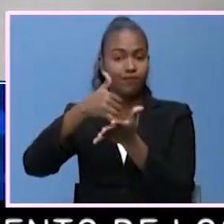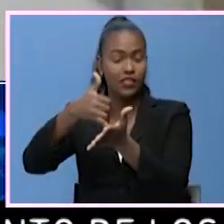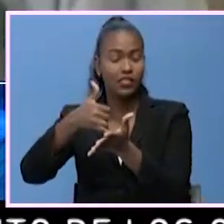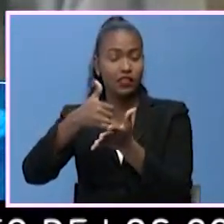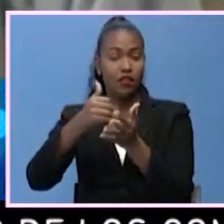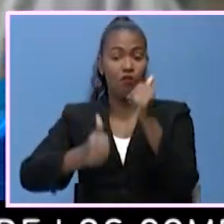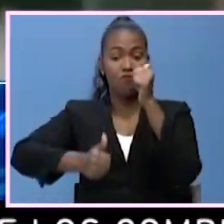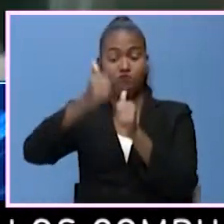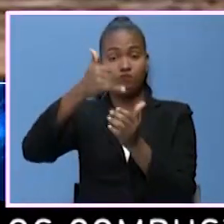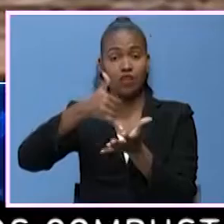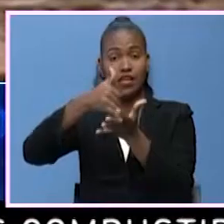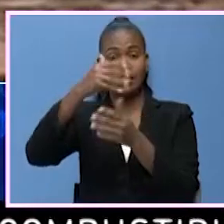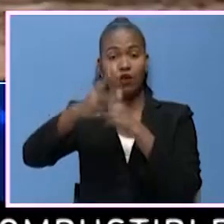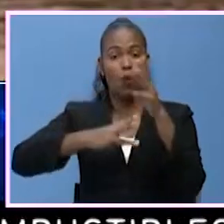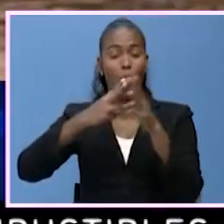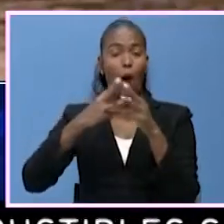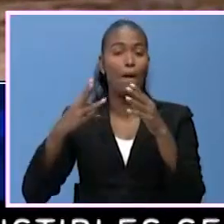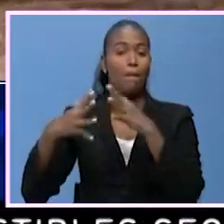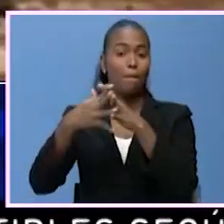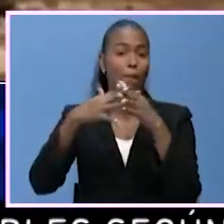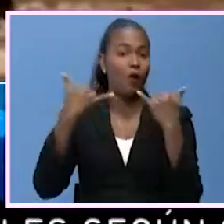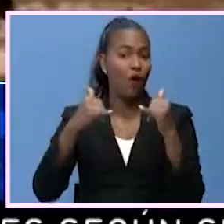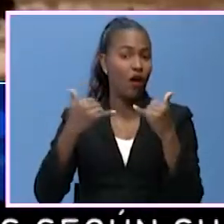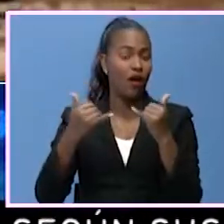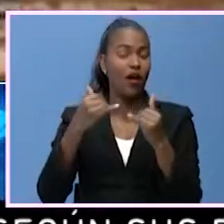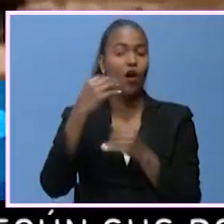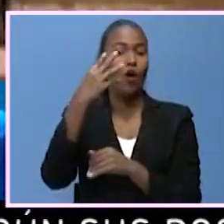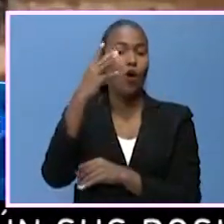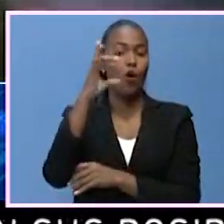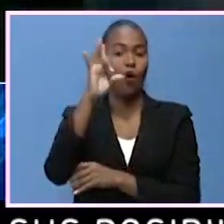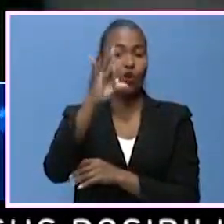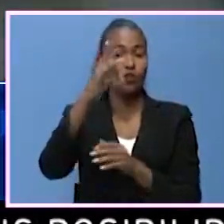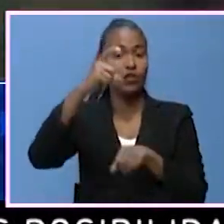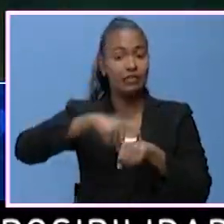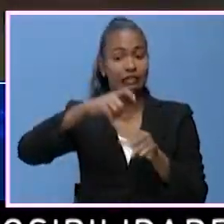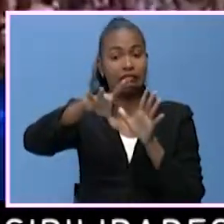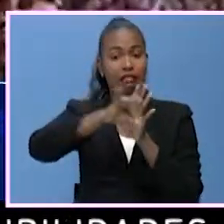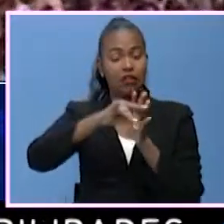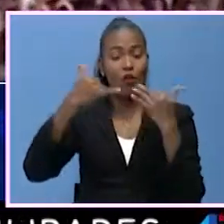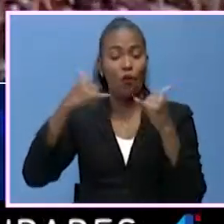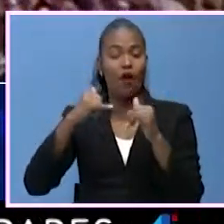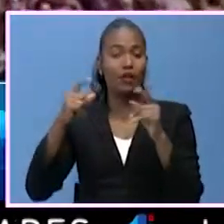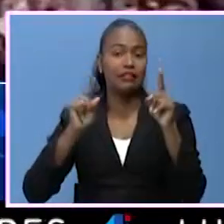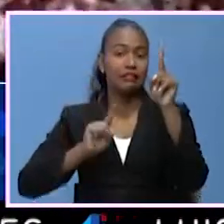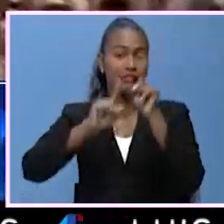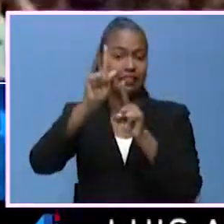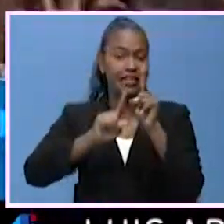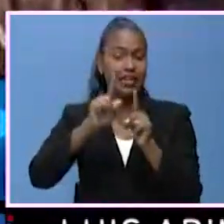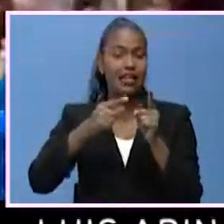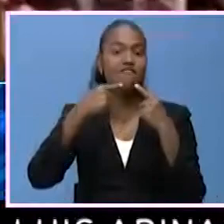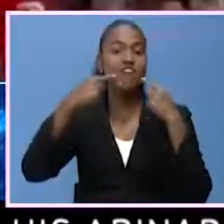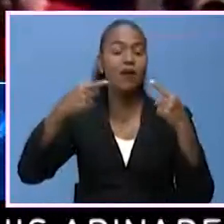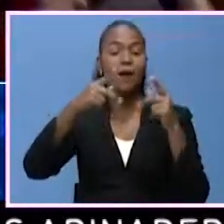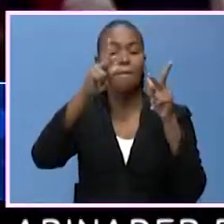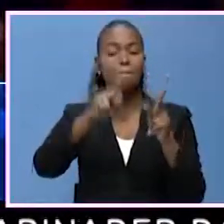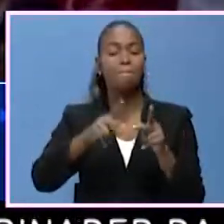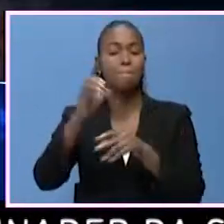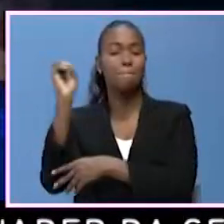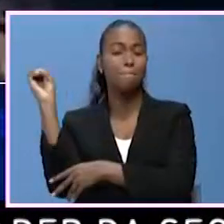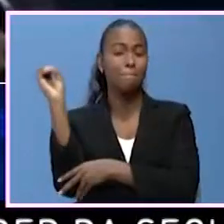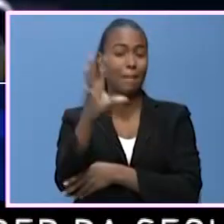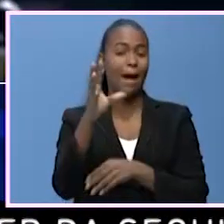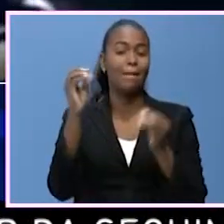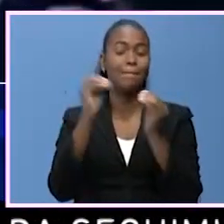un campeonato de serie mundial, 8 veces escogido al juego de las estrellas. Considerado como el pitcher